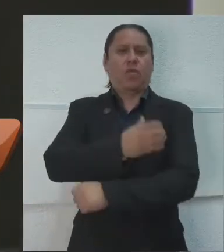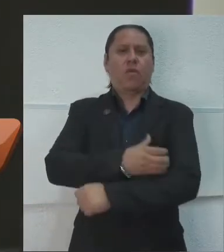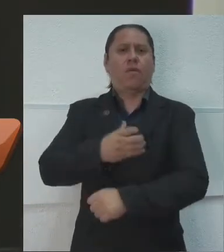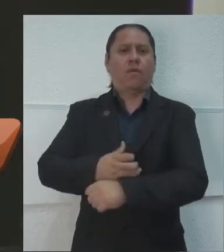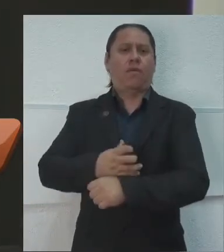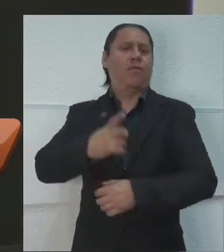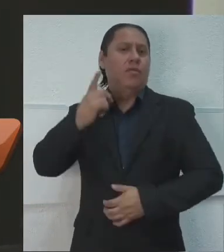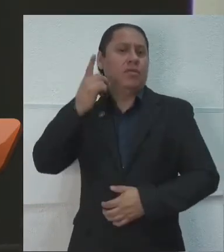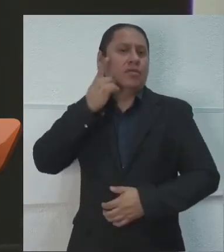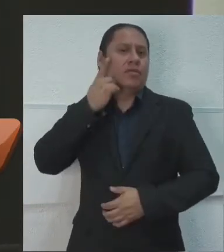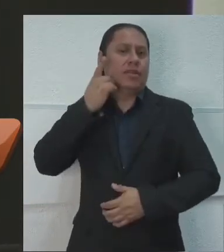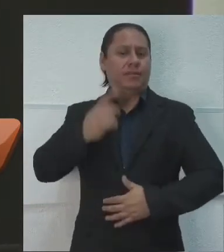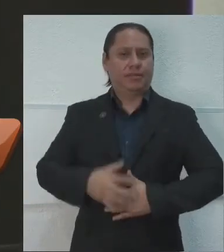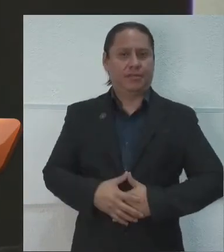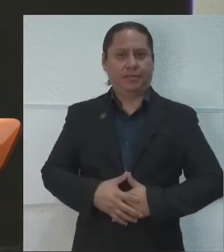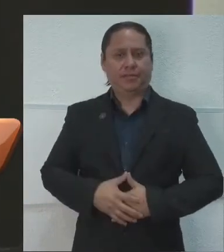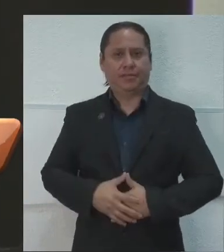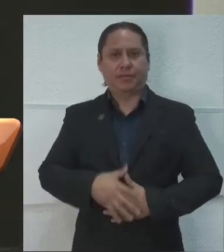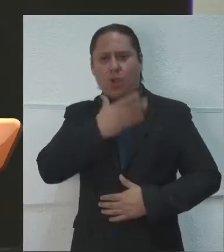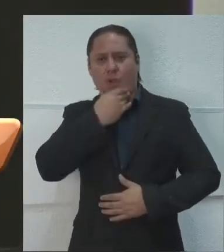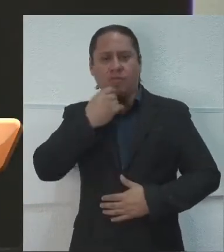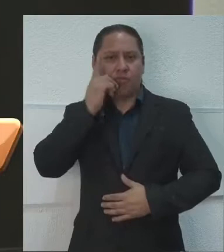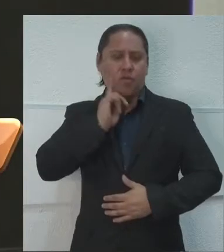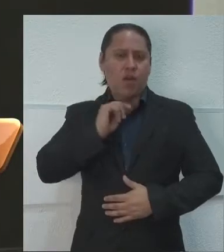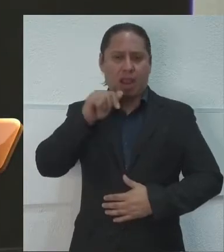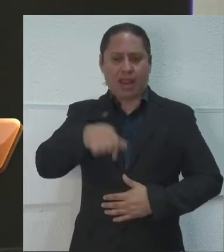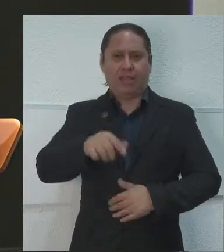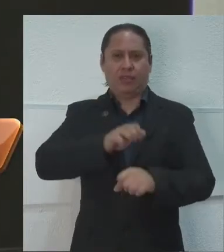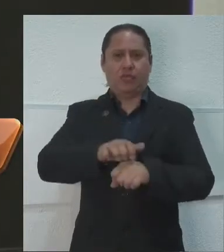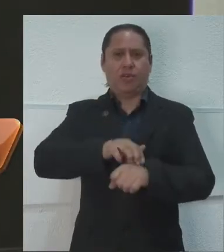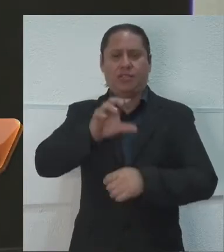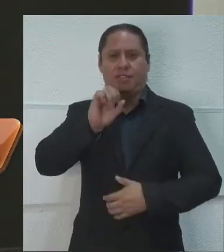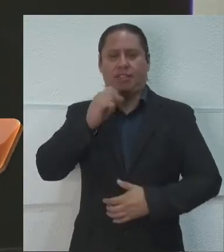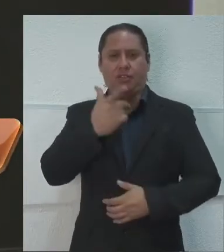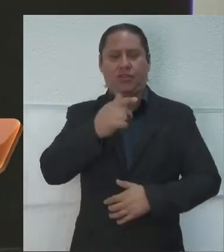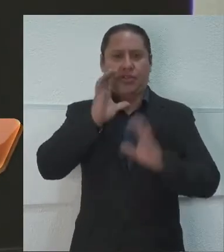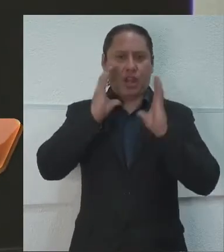compañeras, diputados y diputadas integrantes de esta 68